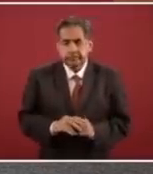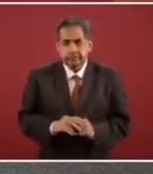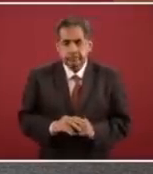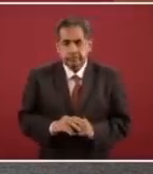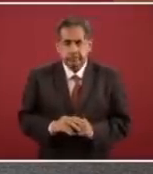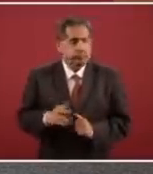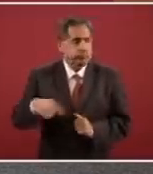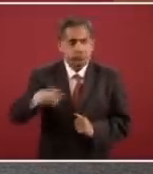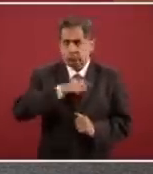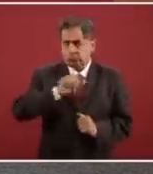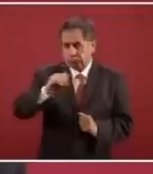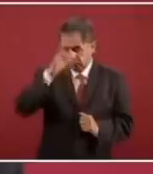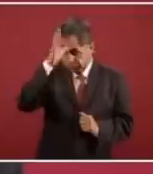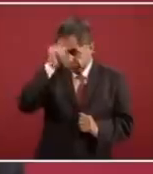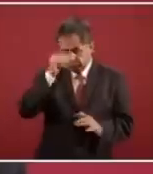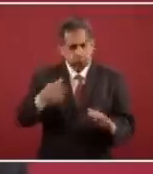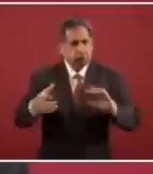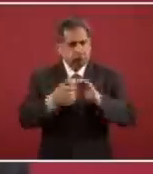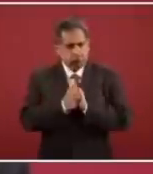este acuerdo,